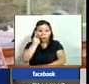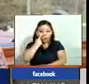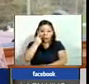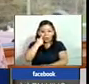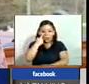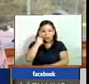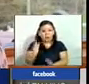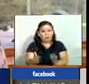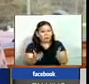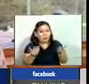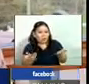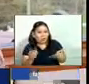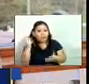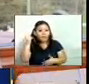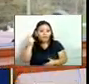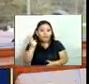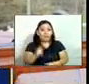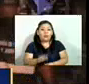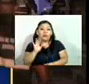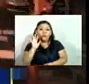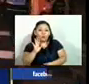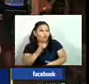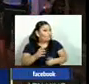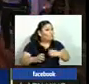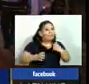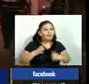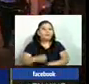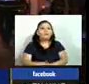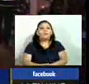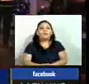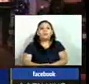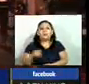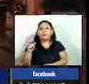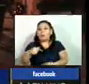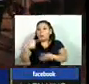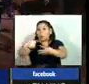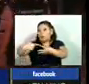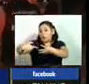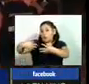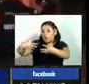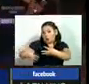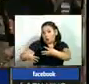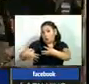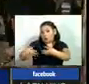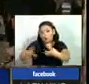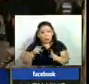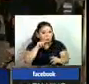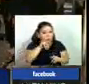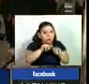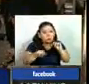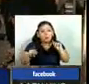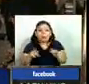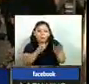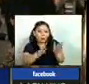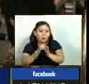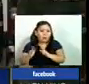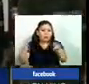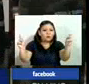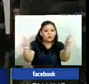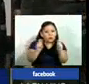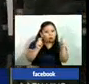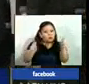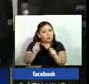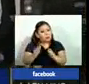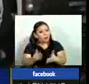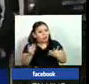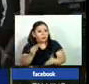porque está faltando control de sus impulsos Ni las acciones judiciales disuaden a sus promotores a organizar estos encuentros